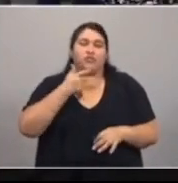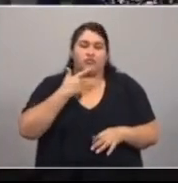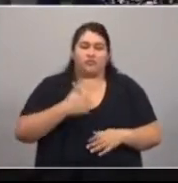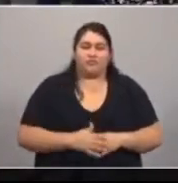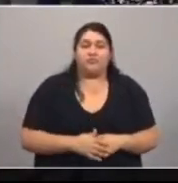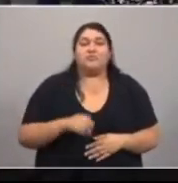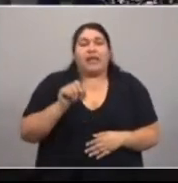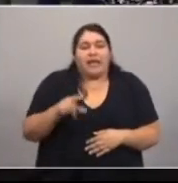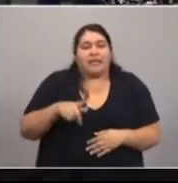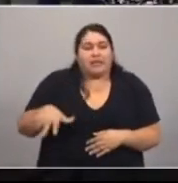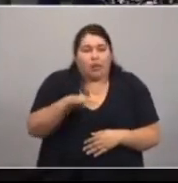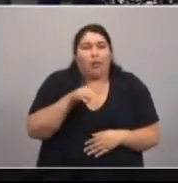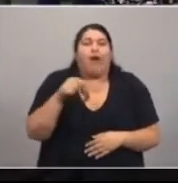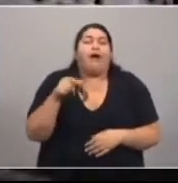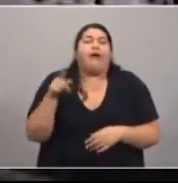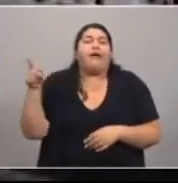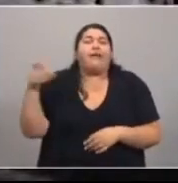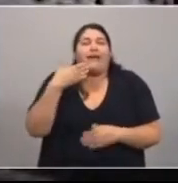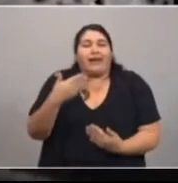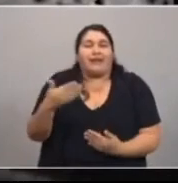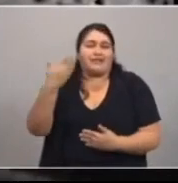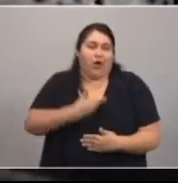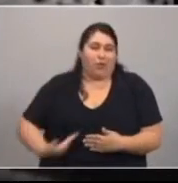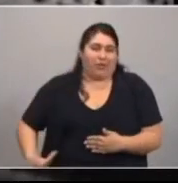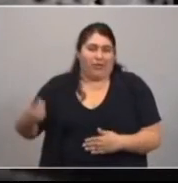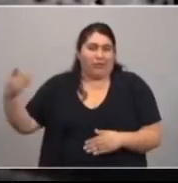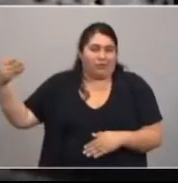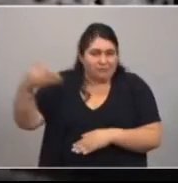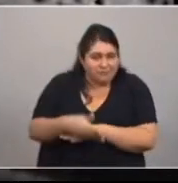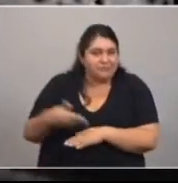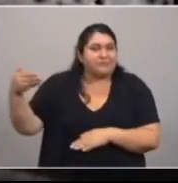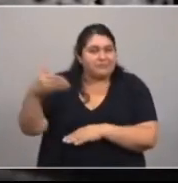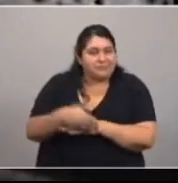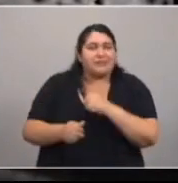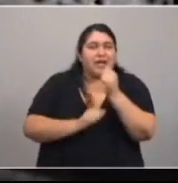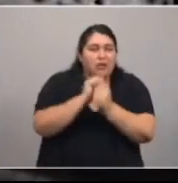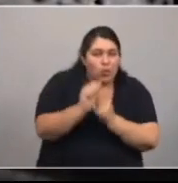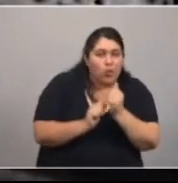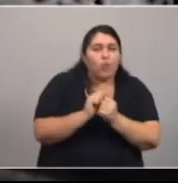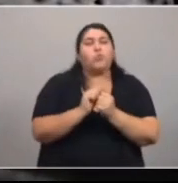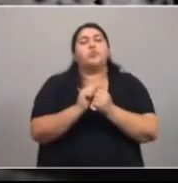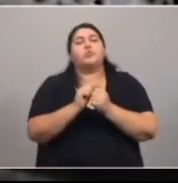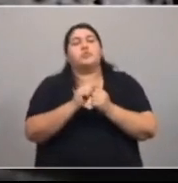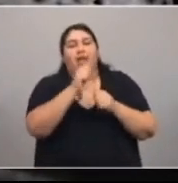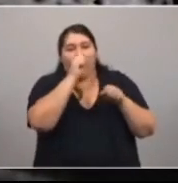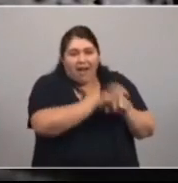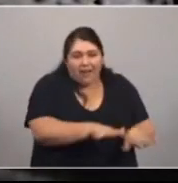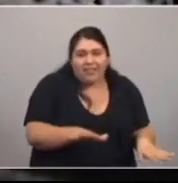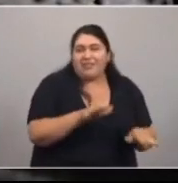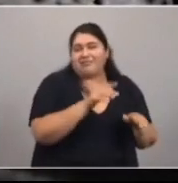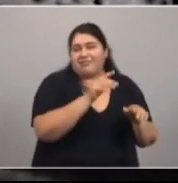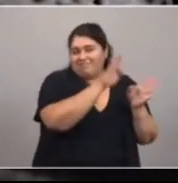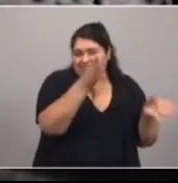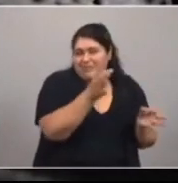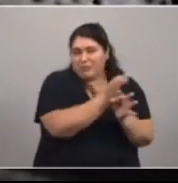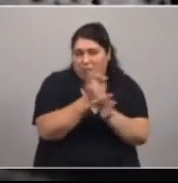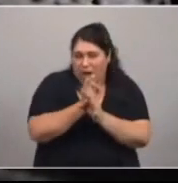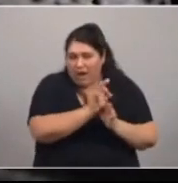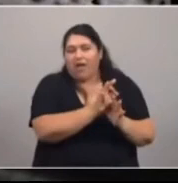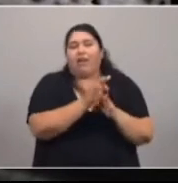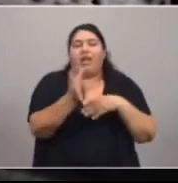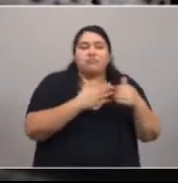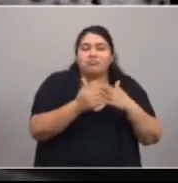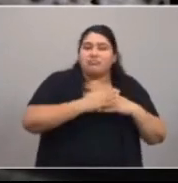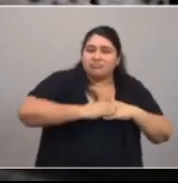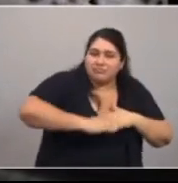no solamente habla de industrias, no solamente habla de jardines, de escuelas, de obras de asfalto, de muchísimos beneficios para